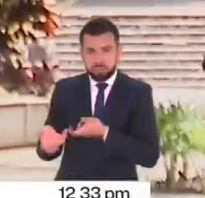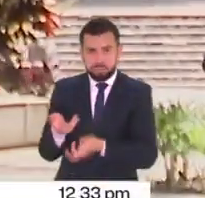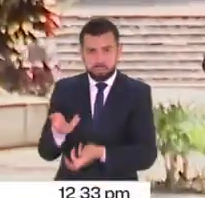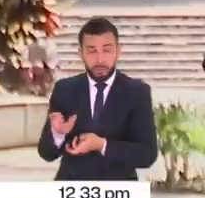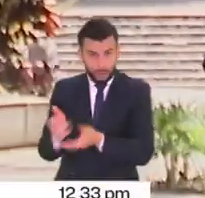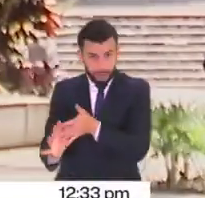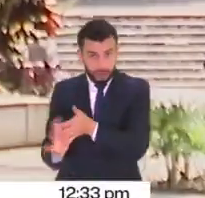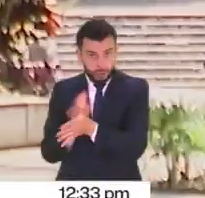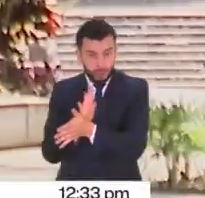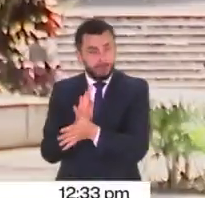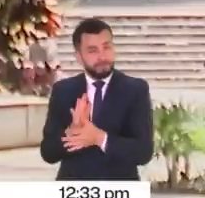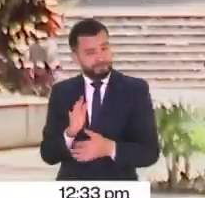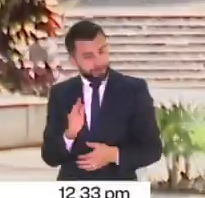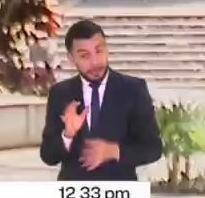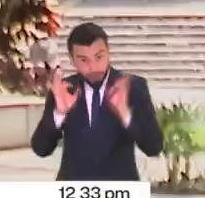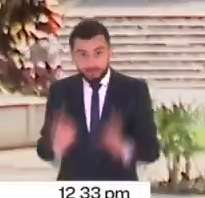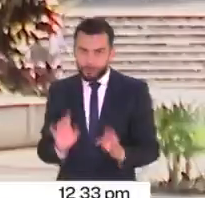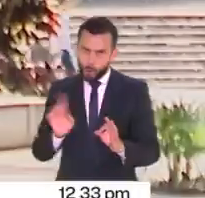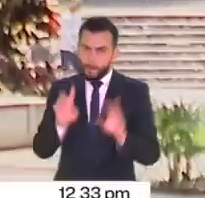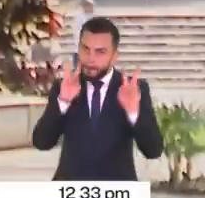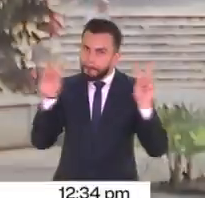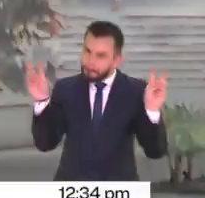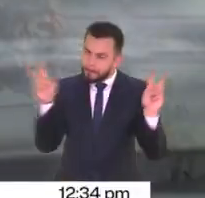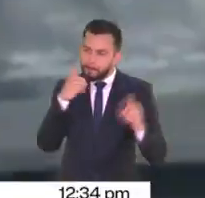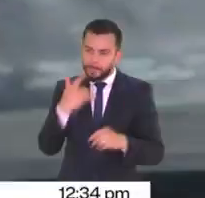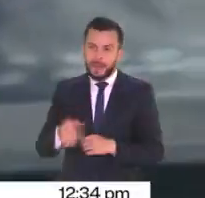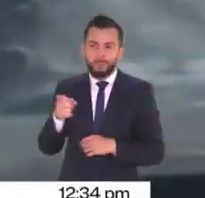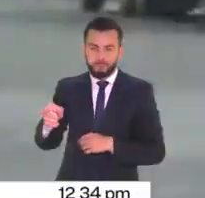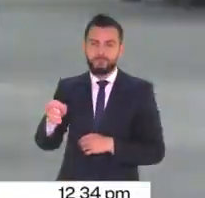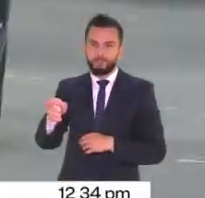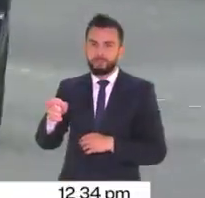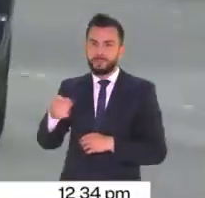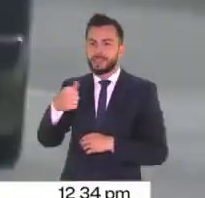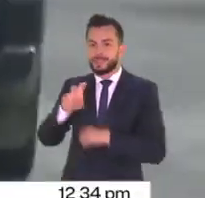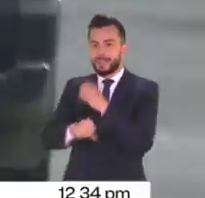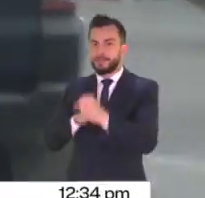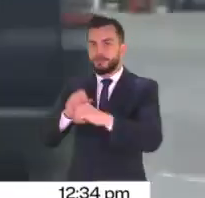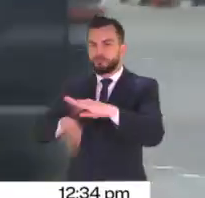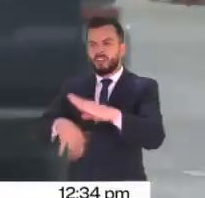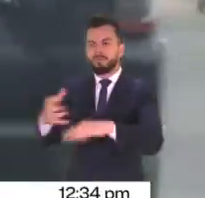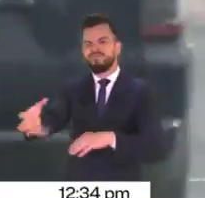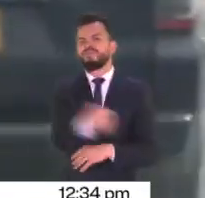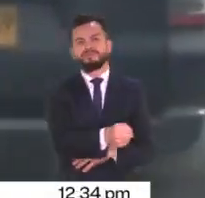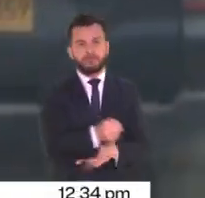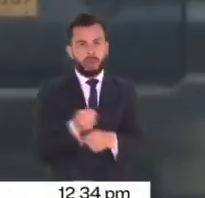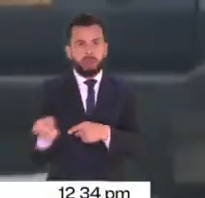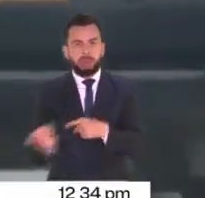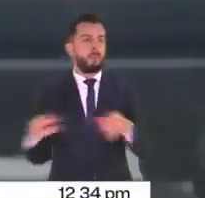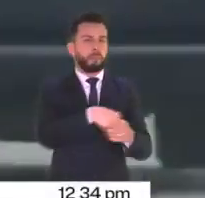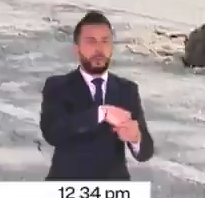no establecer, pero sí presumir algo similar, pero reitero, pues será materia de investigación. Pero hablemos.